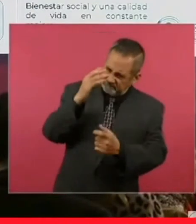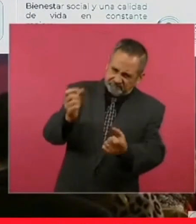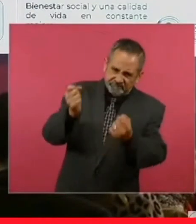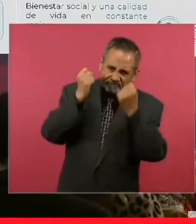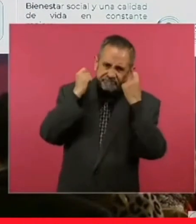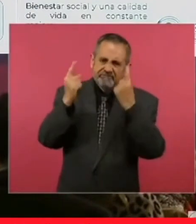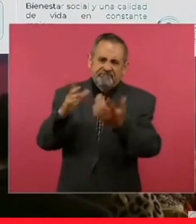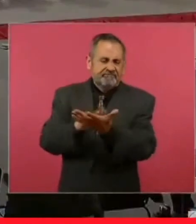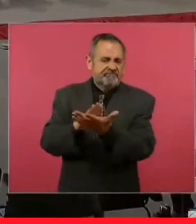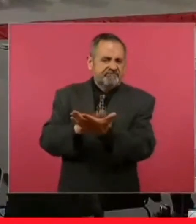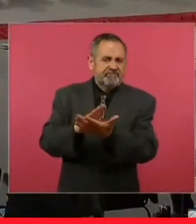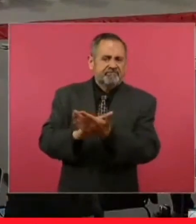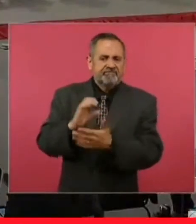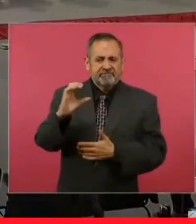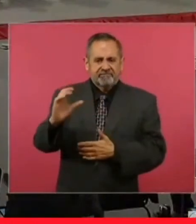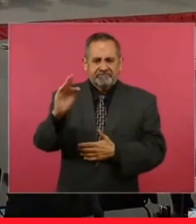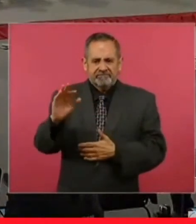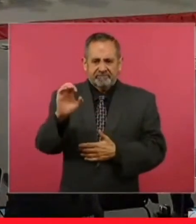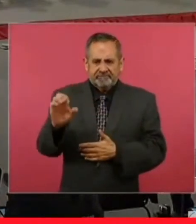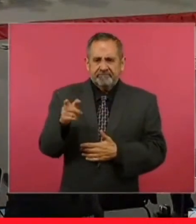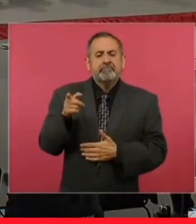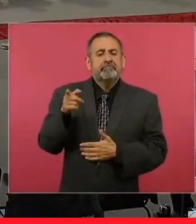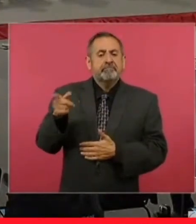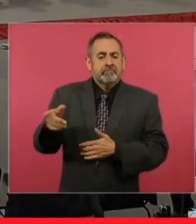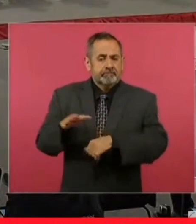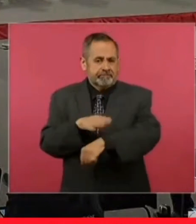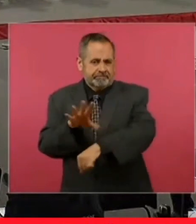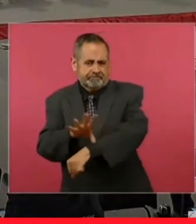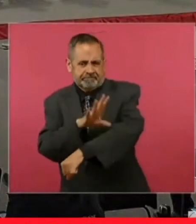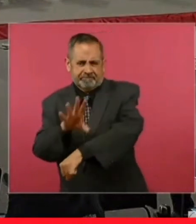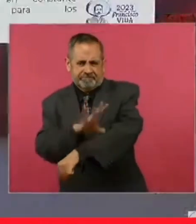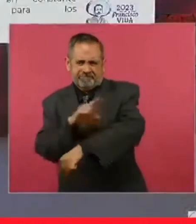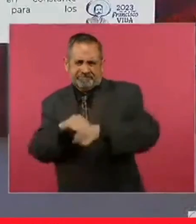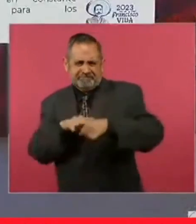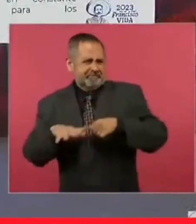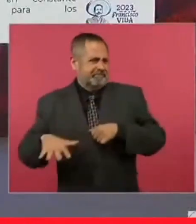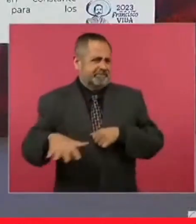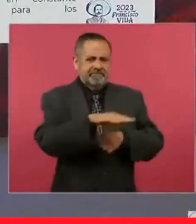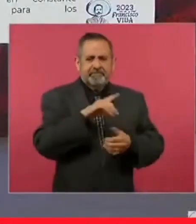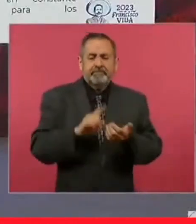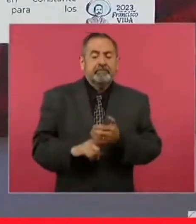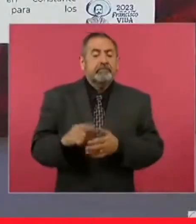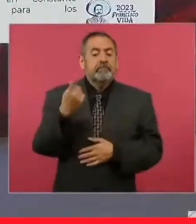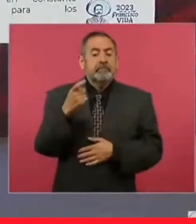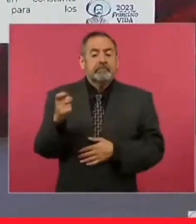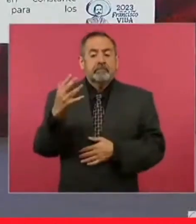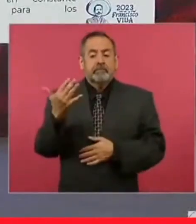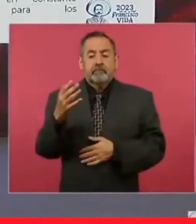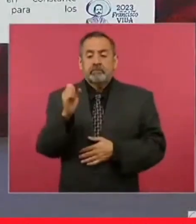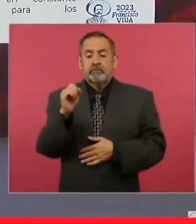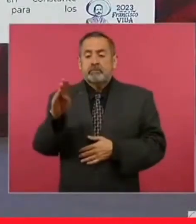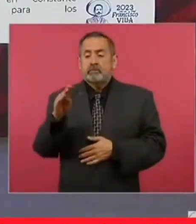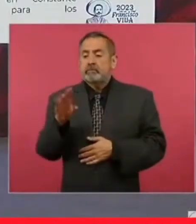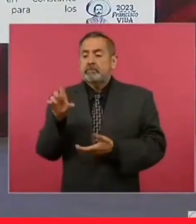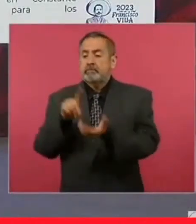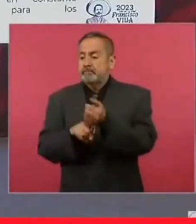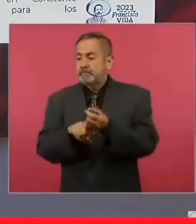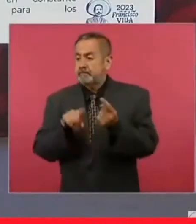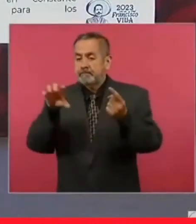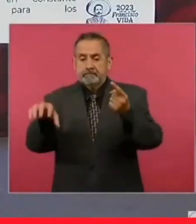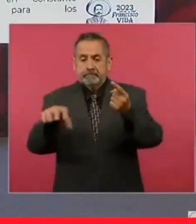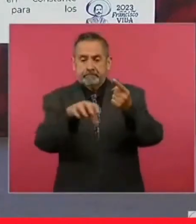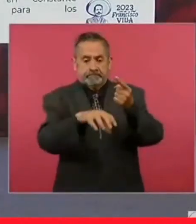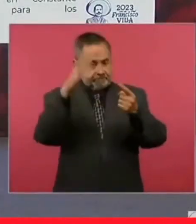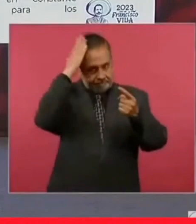Comisión Federal de Electricidad porque está llevando energía eléctrica a más de 150 subestaciones. Es decir,